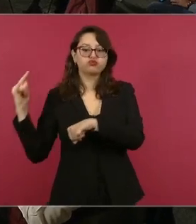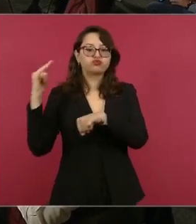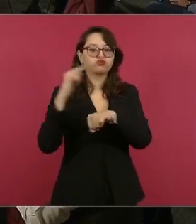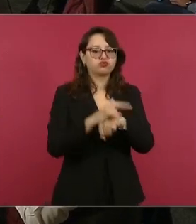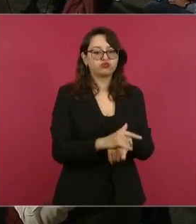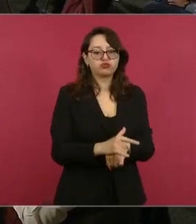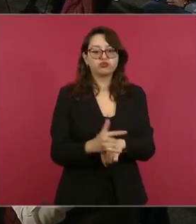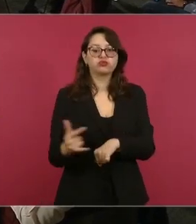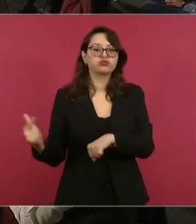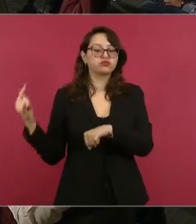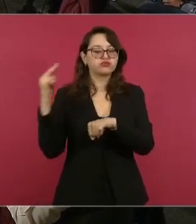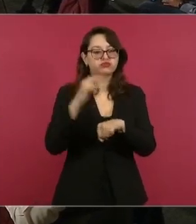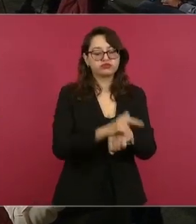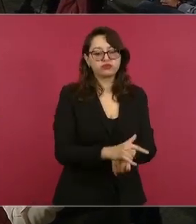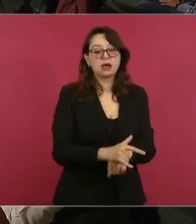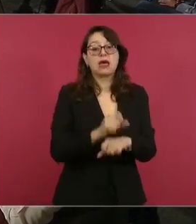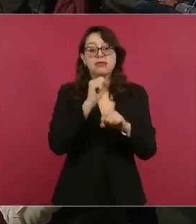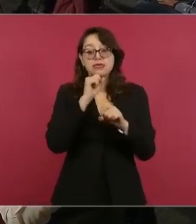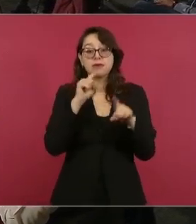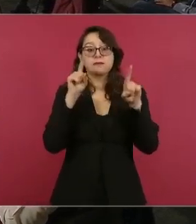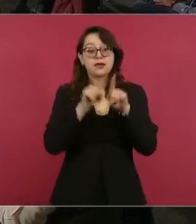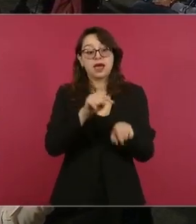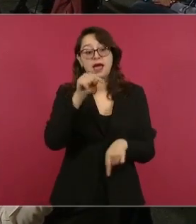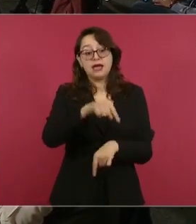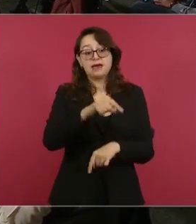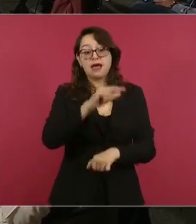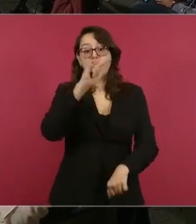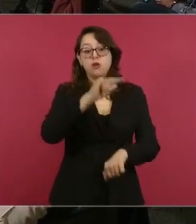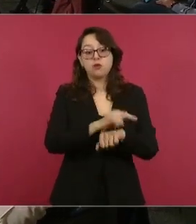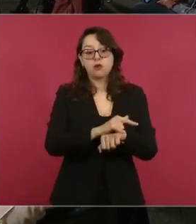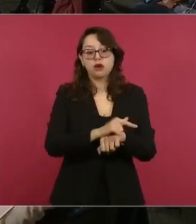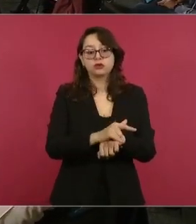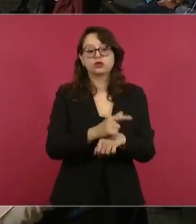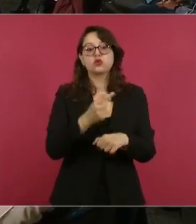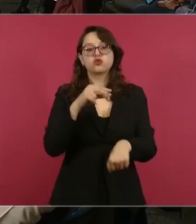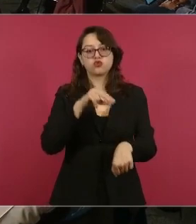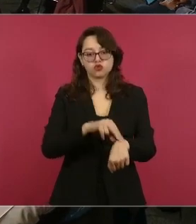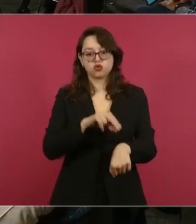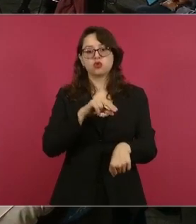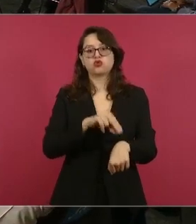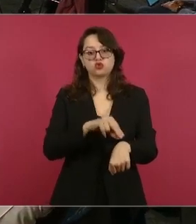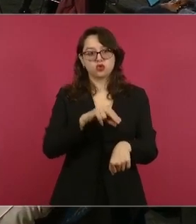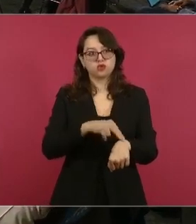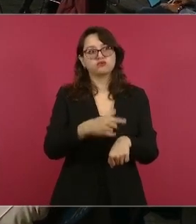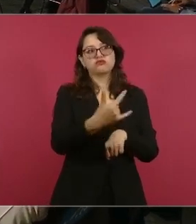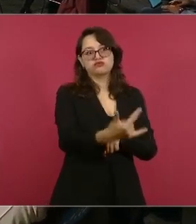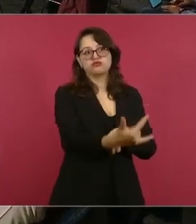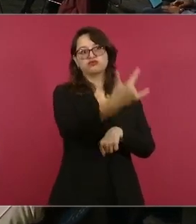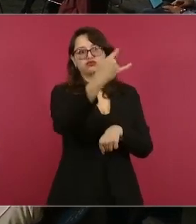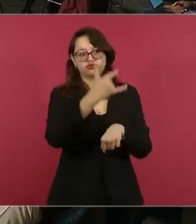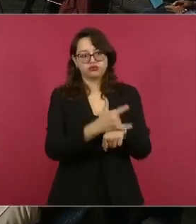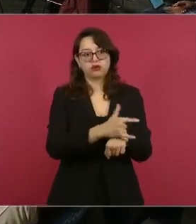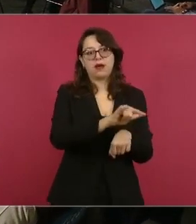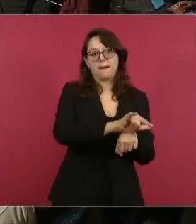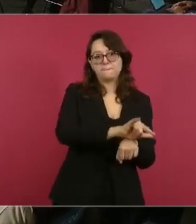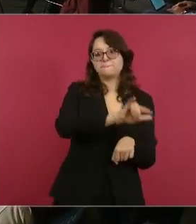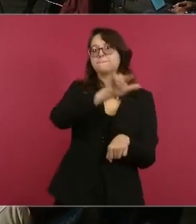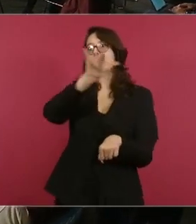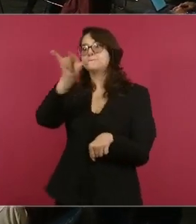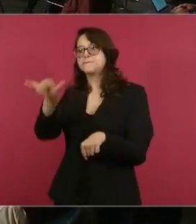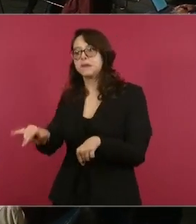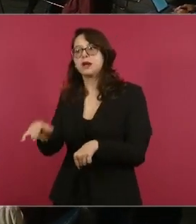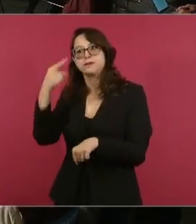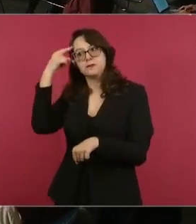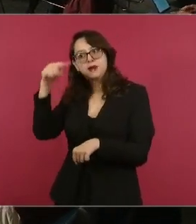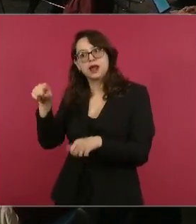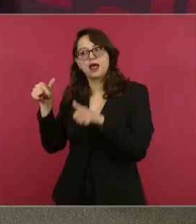arribar médicos especialistas del IMSS para sumarse al apoyo que se está realizando aquí a la ciudadanía en